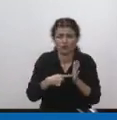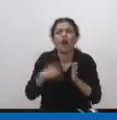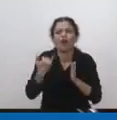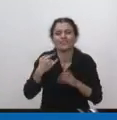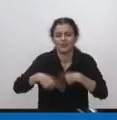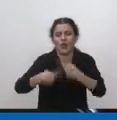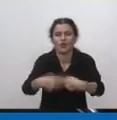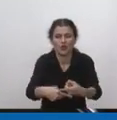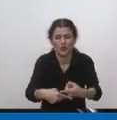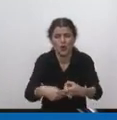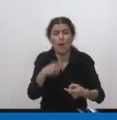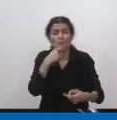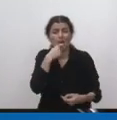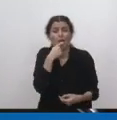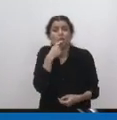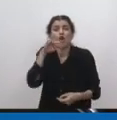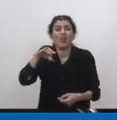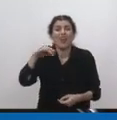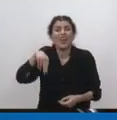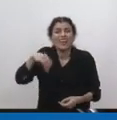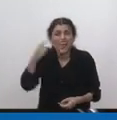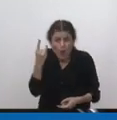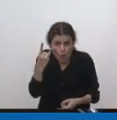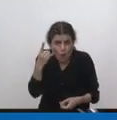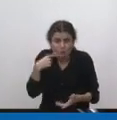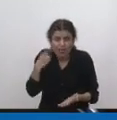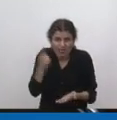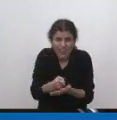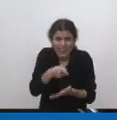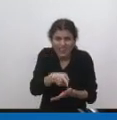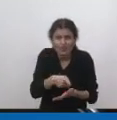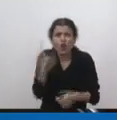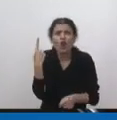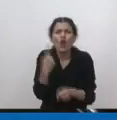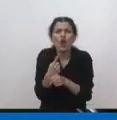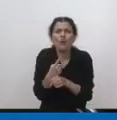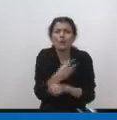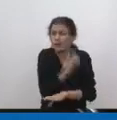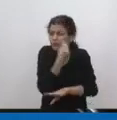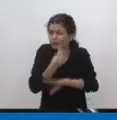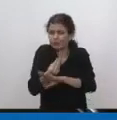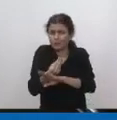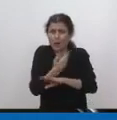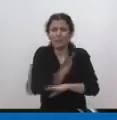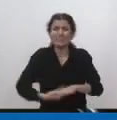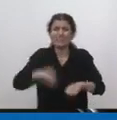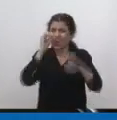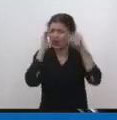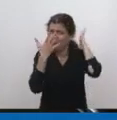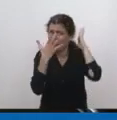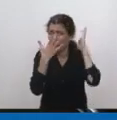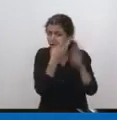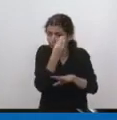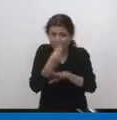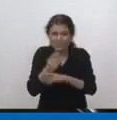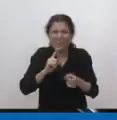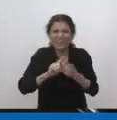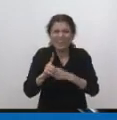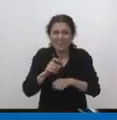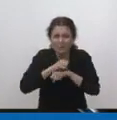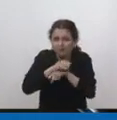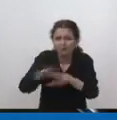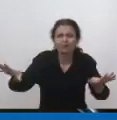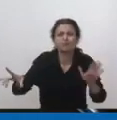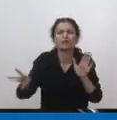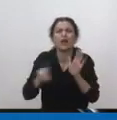las primeras acciones que realizó el presidente Milei ni bien